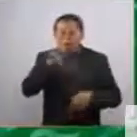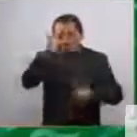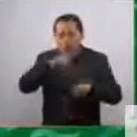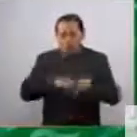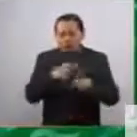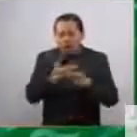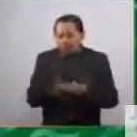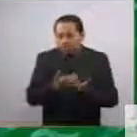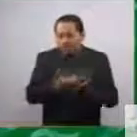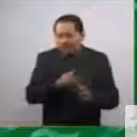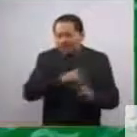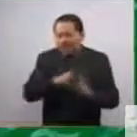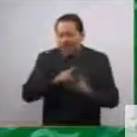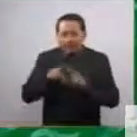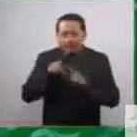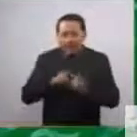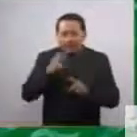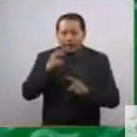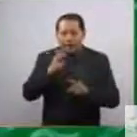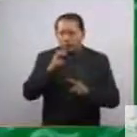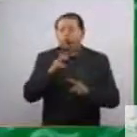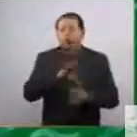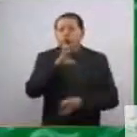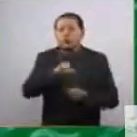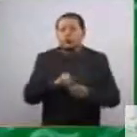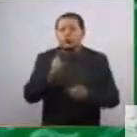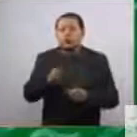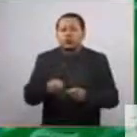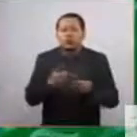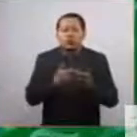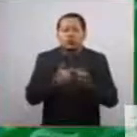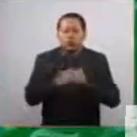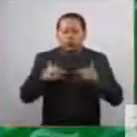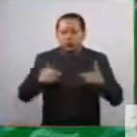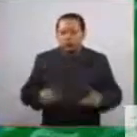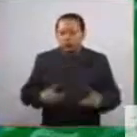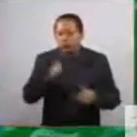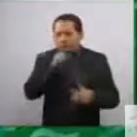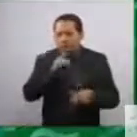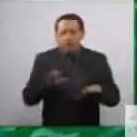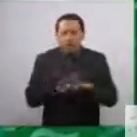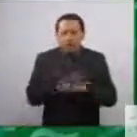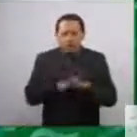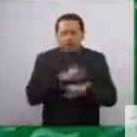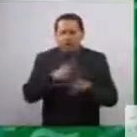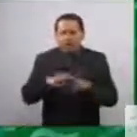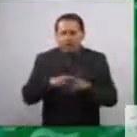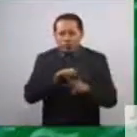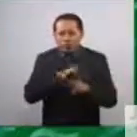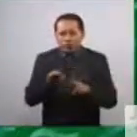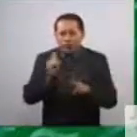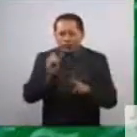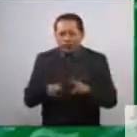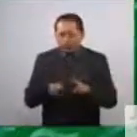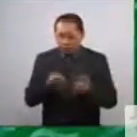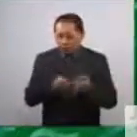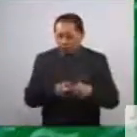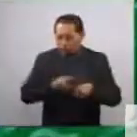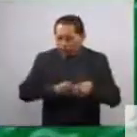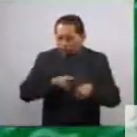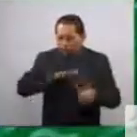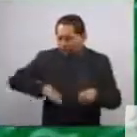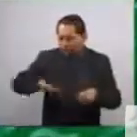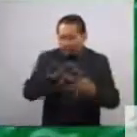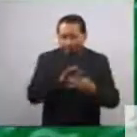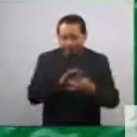la diversidad lingüística refleja la adaptación creativa de los grupos humanos a los cambios en su entorno físico y social. En ese sentido,